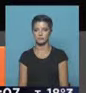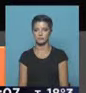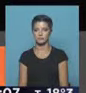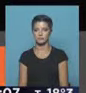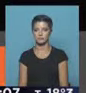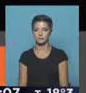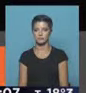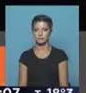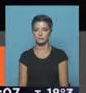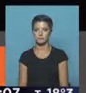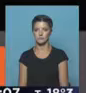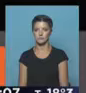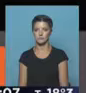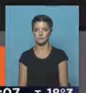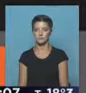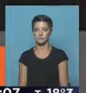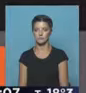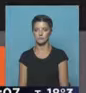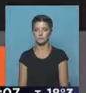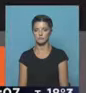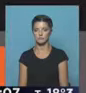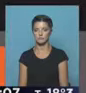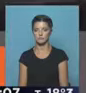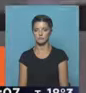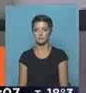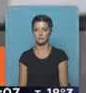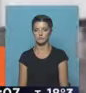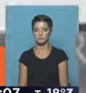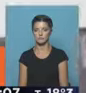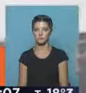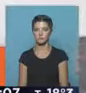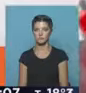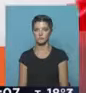Fillon, Madame Le Pen et Monsieur Macron. Continuez de danser.